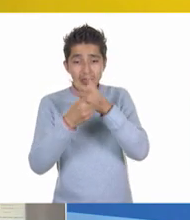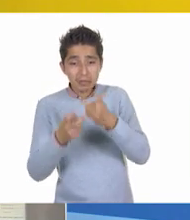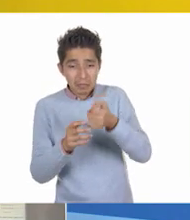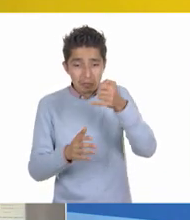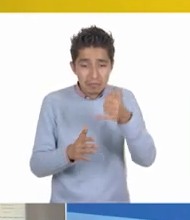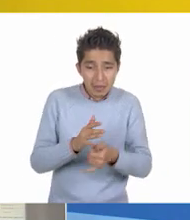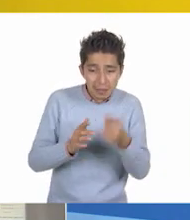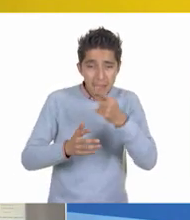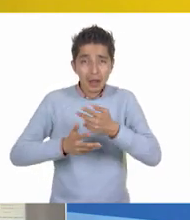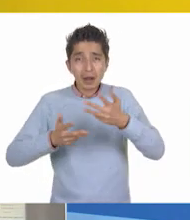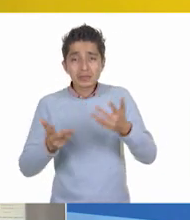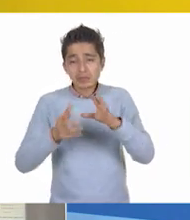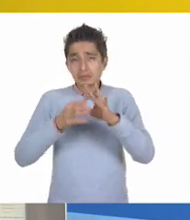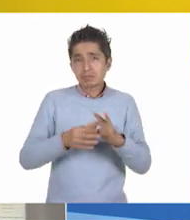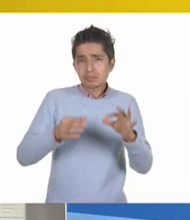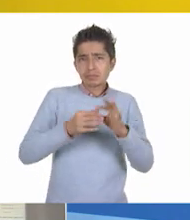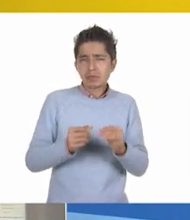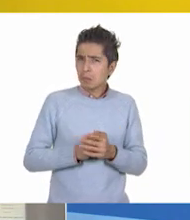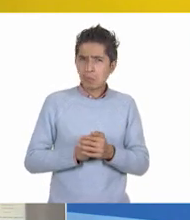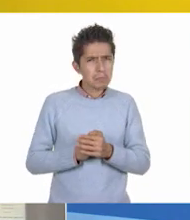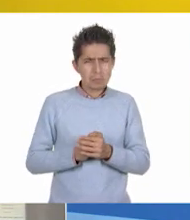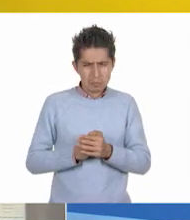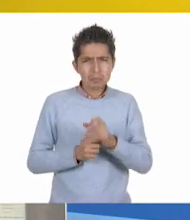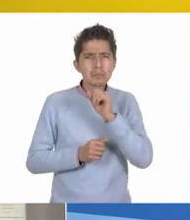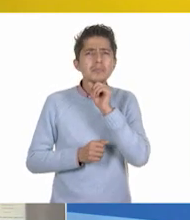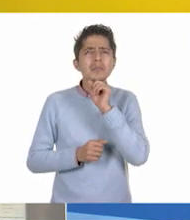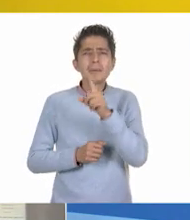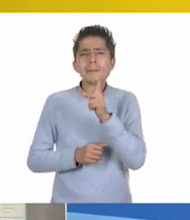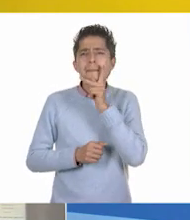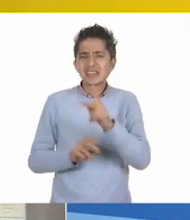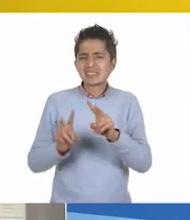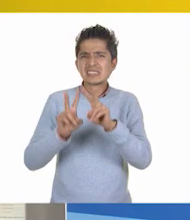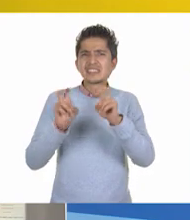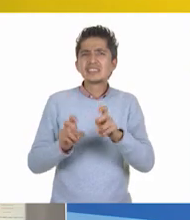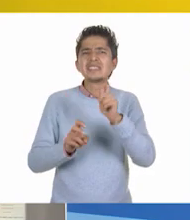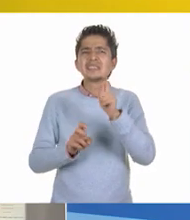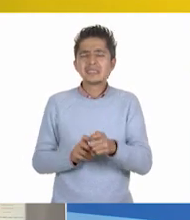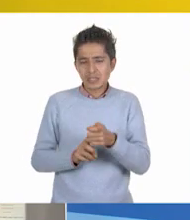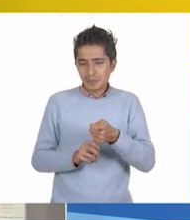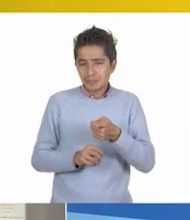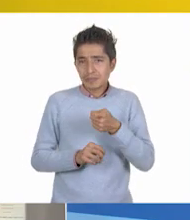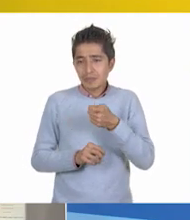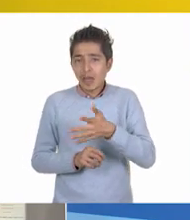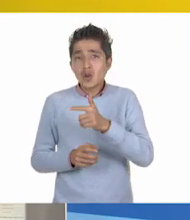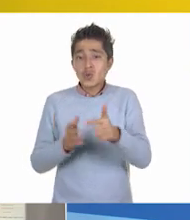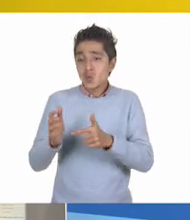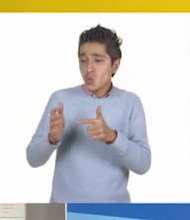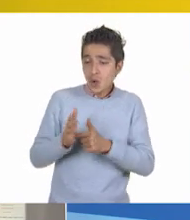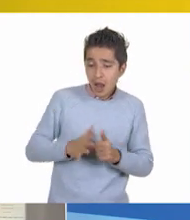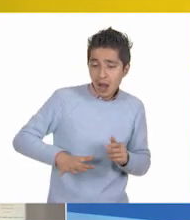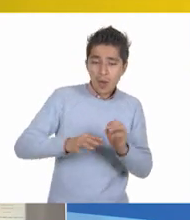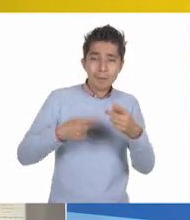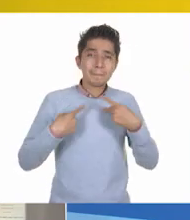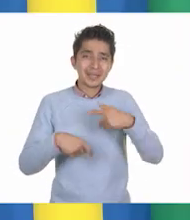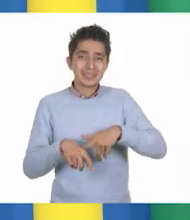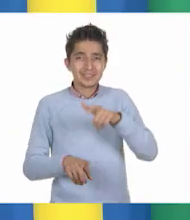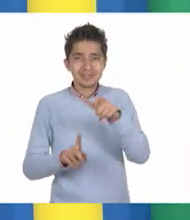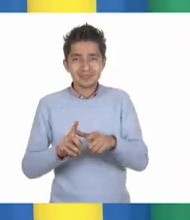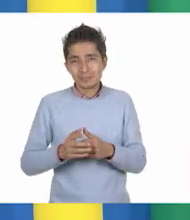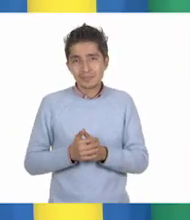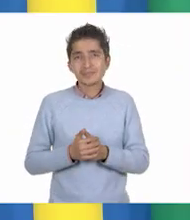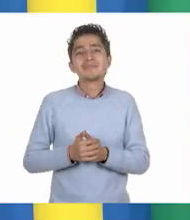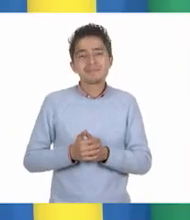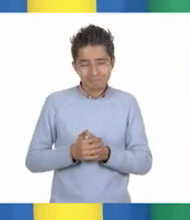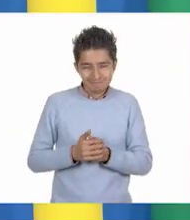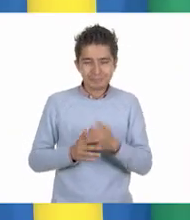para realizar tus descripciones, sino también frases nominales para hacer referencias espaciales y personales. Sí,